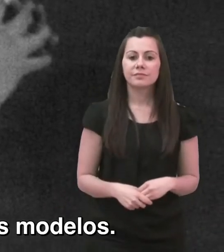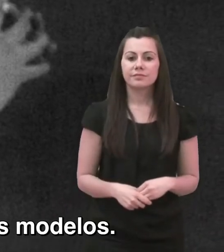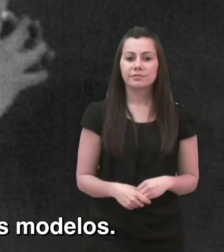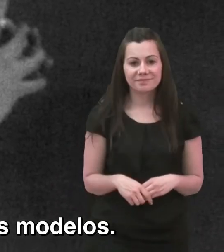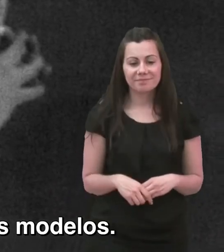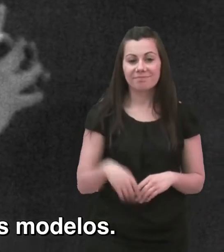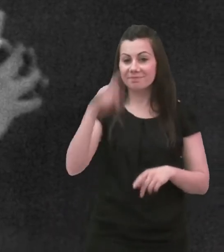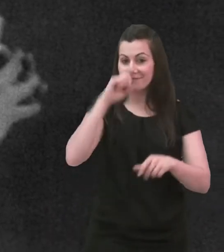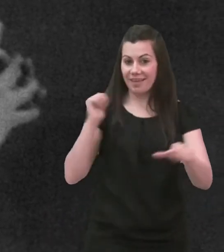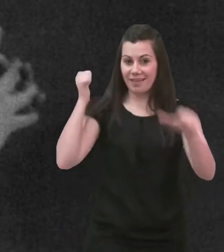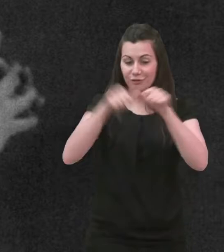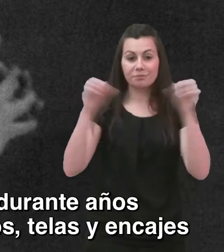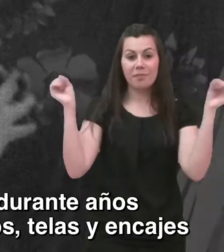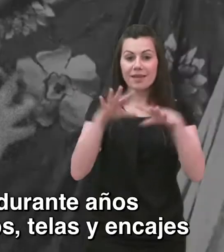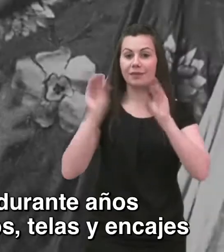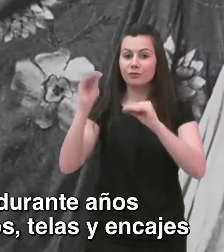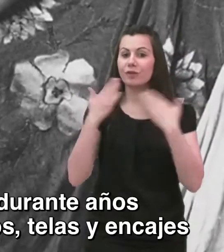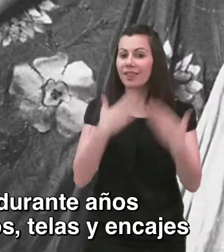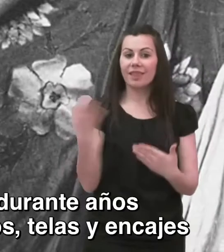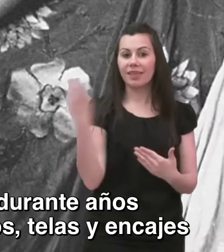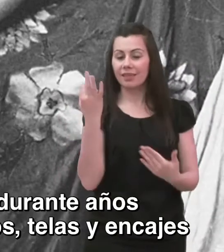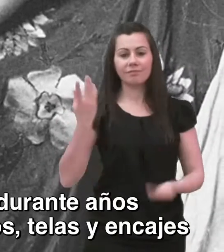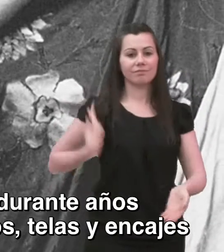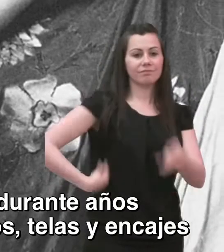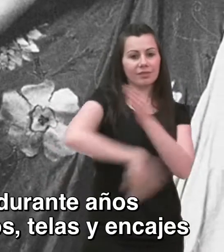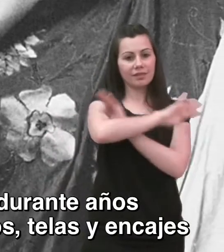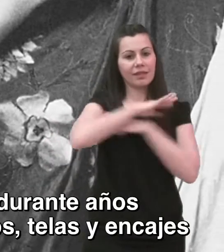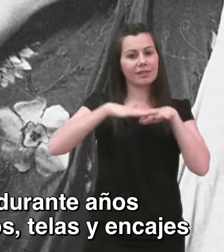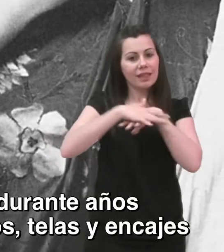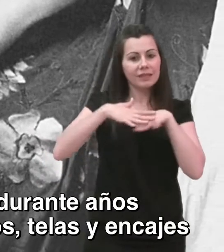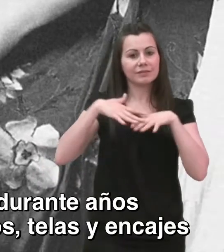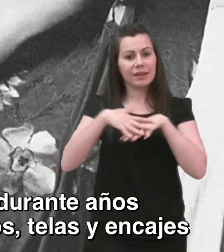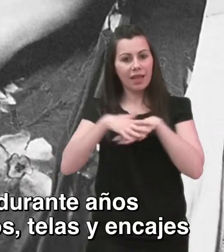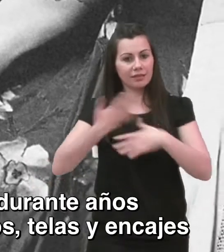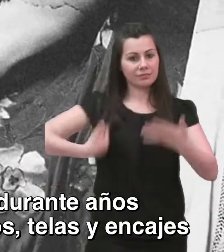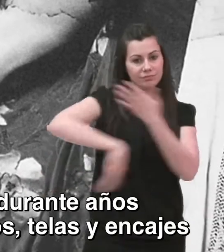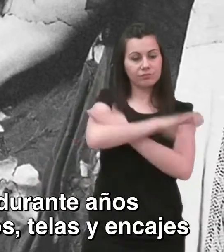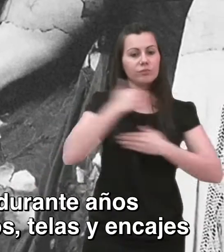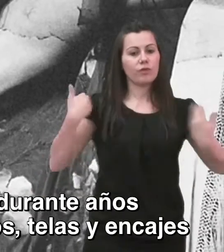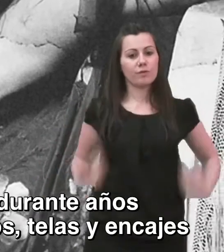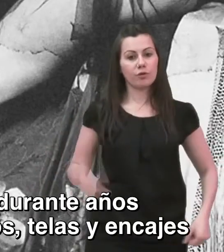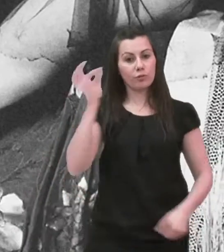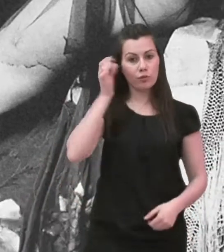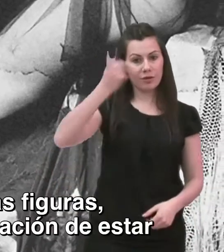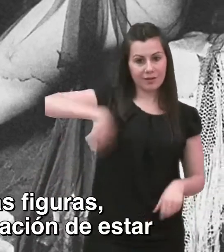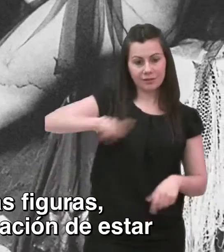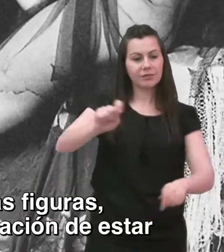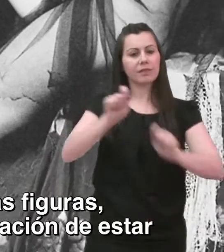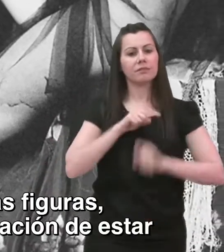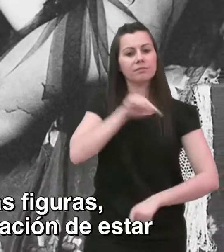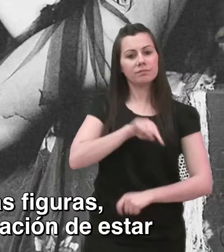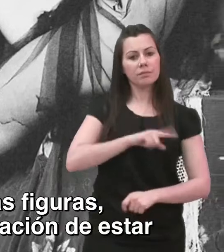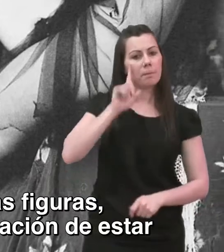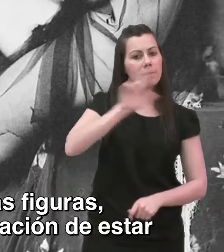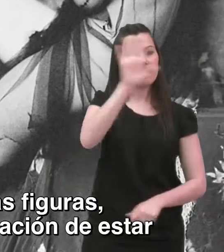emanaban sus modelos. Su magia consistió durante años en revestir con drapeados, telas y encajes los cuerpos